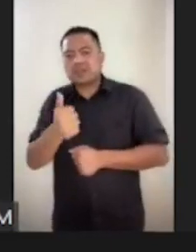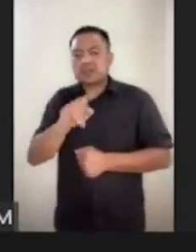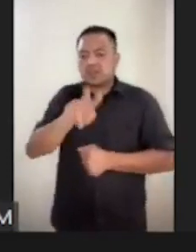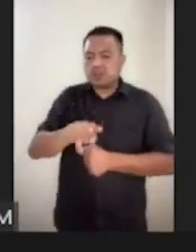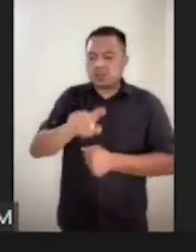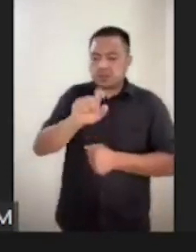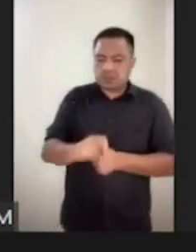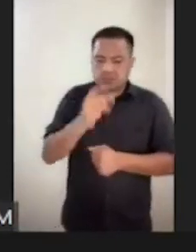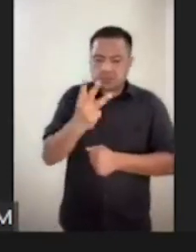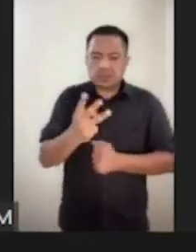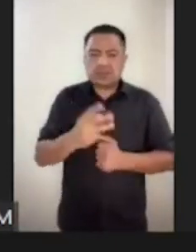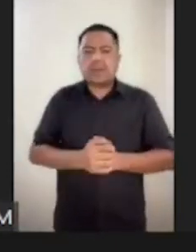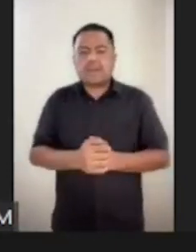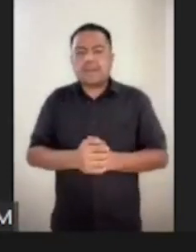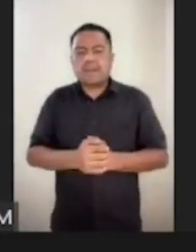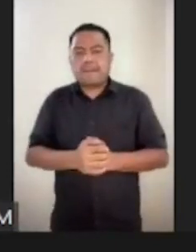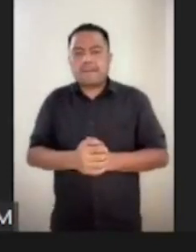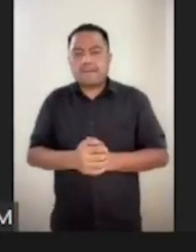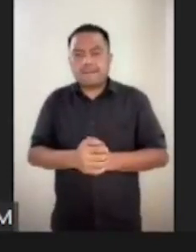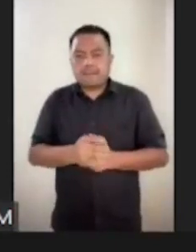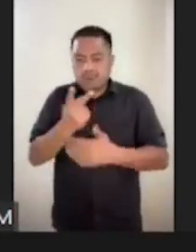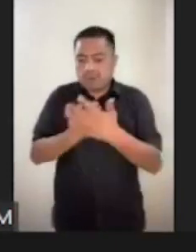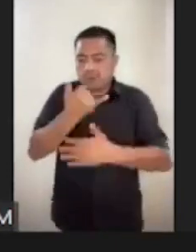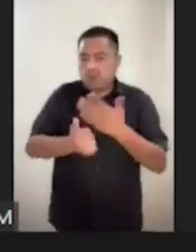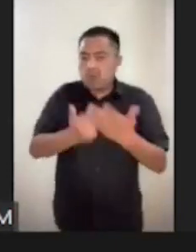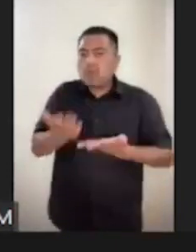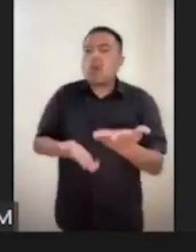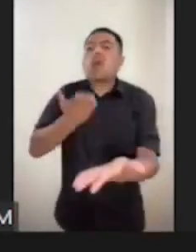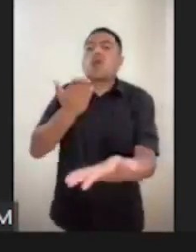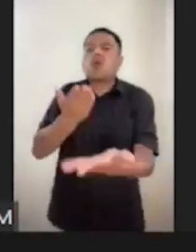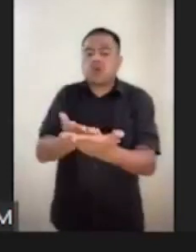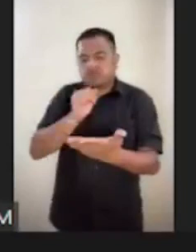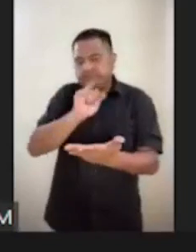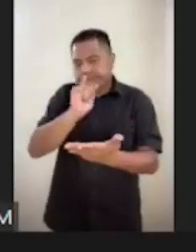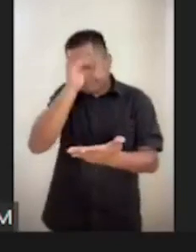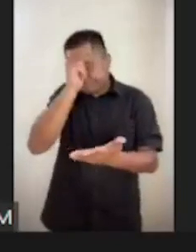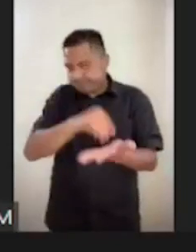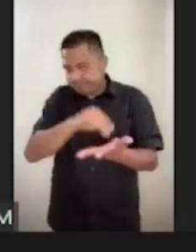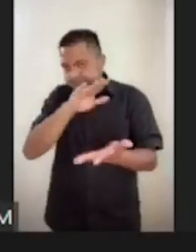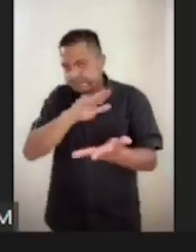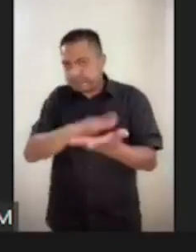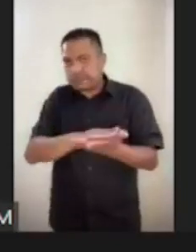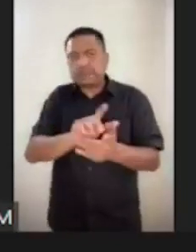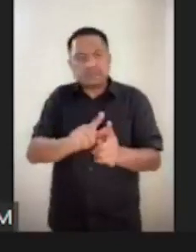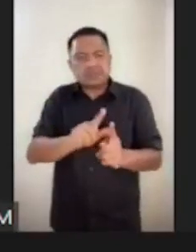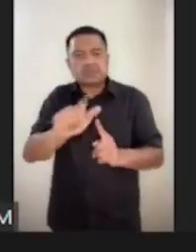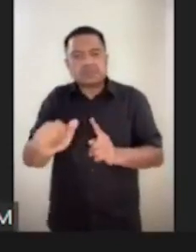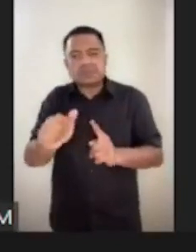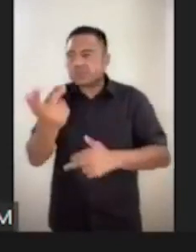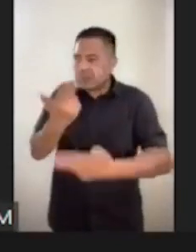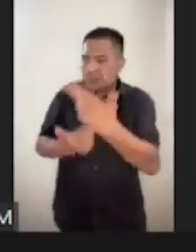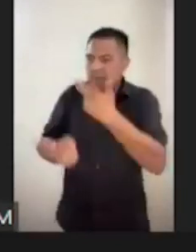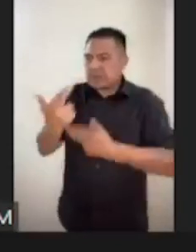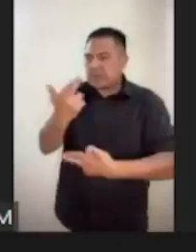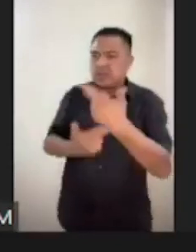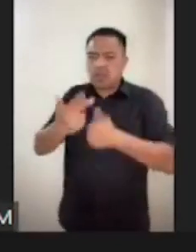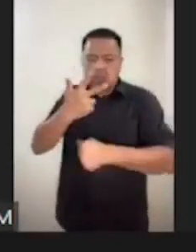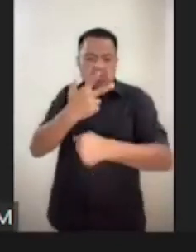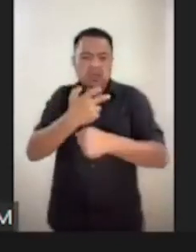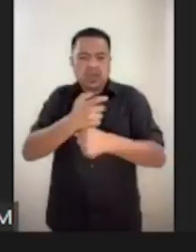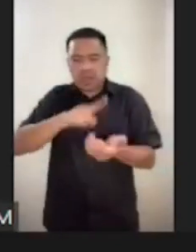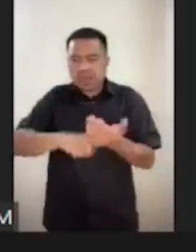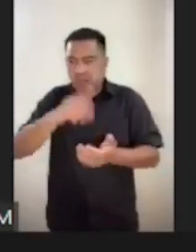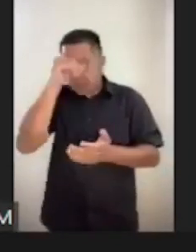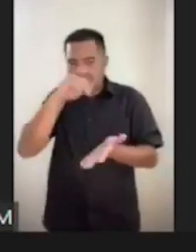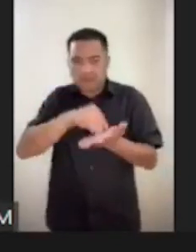IEPC/CE/PES/006/2023. En el proyecto se propone declarar fundado el recurso de apelación y en consecuencia revocar el considerando octavo y el punto de